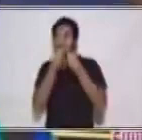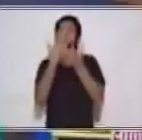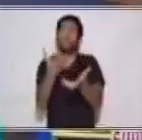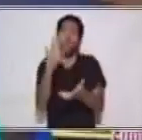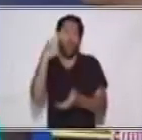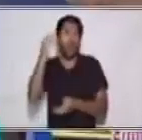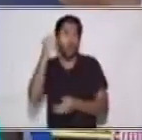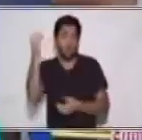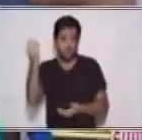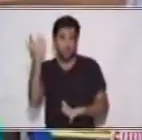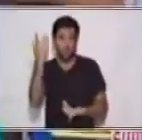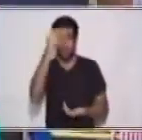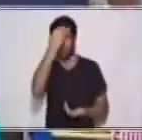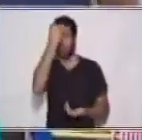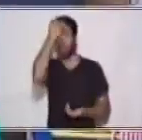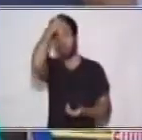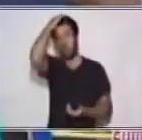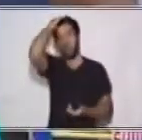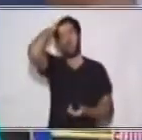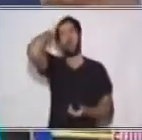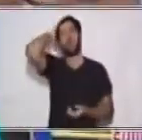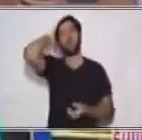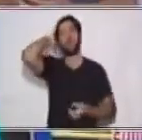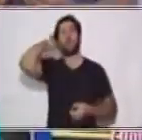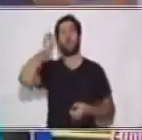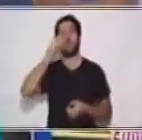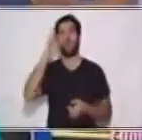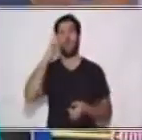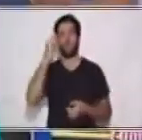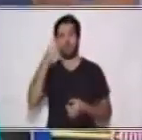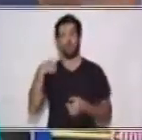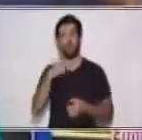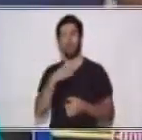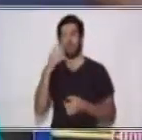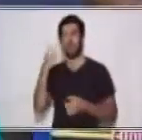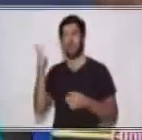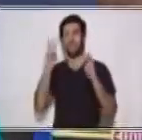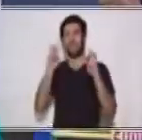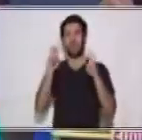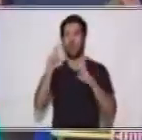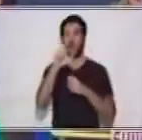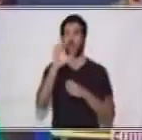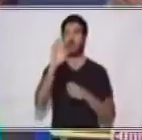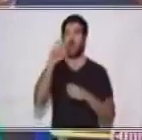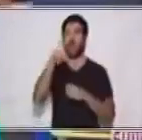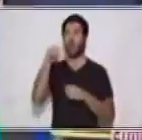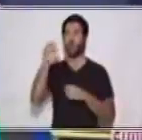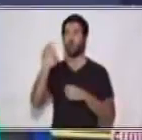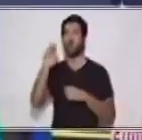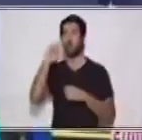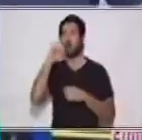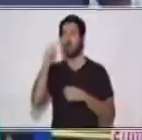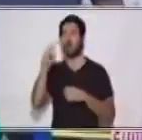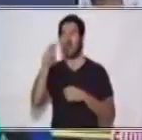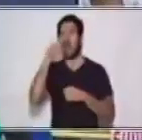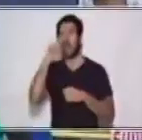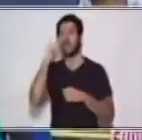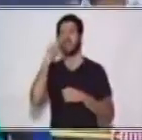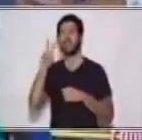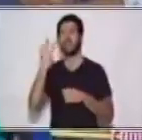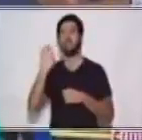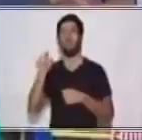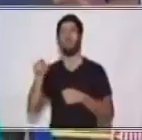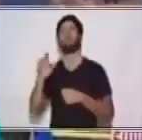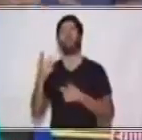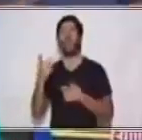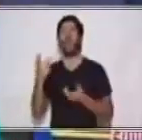que vimos el lenguaje o el significado connotativo y que lo podemos utilizar a partir de cómo nosotros